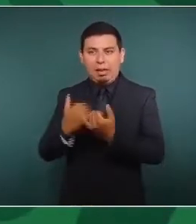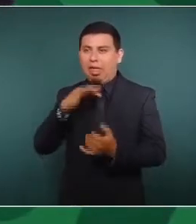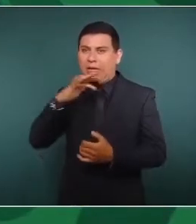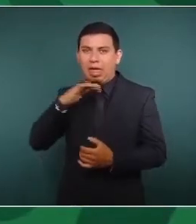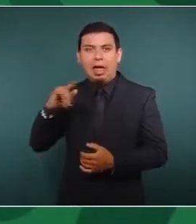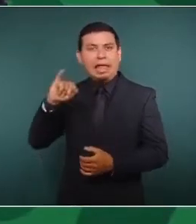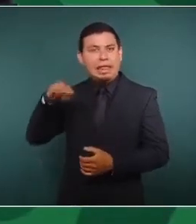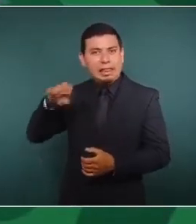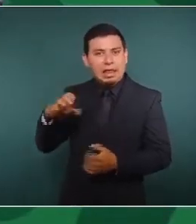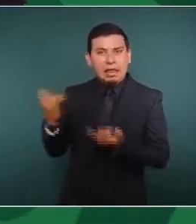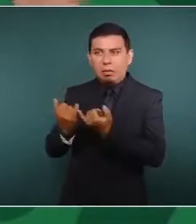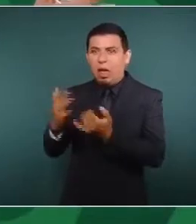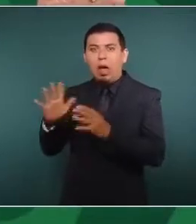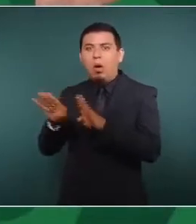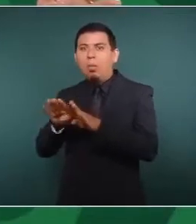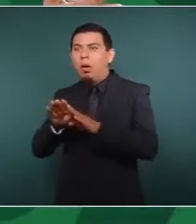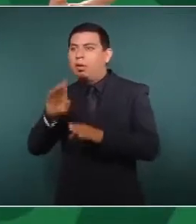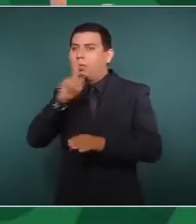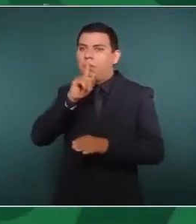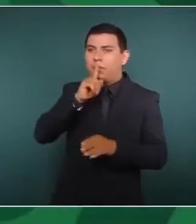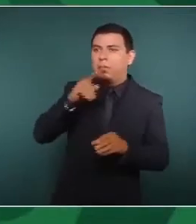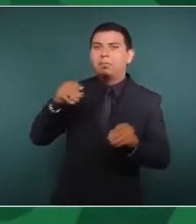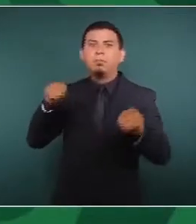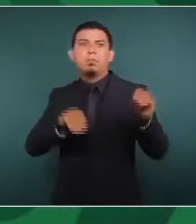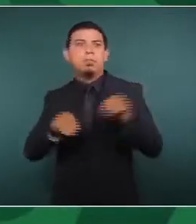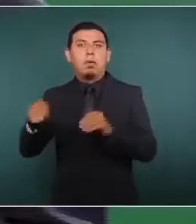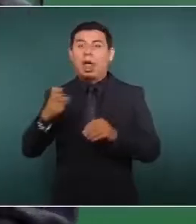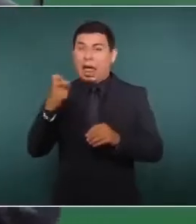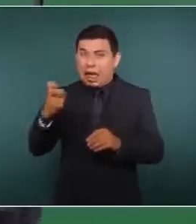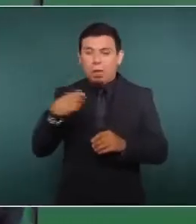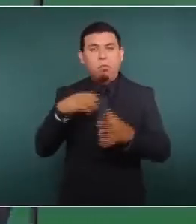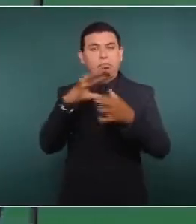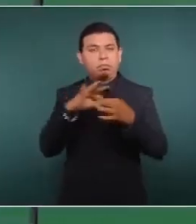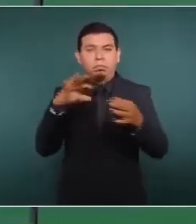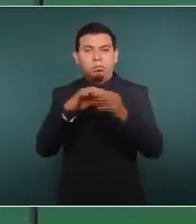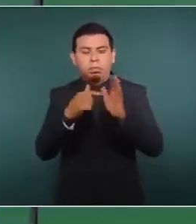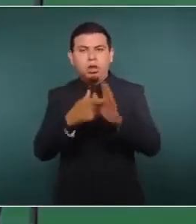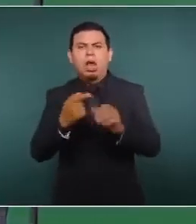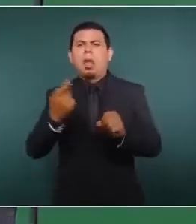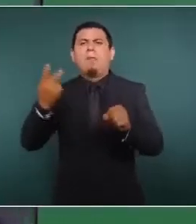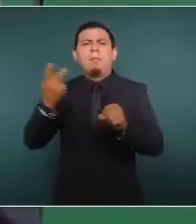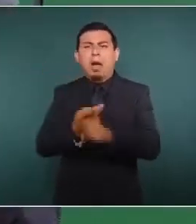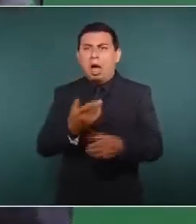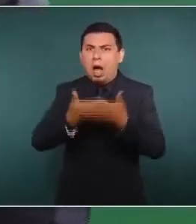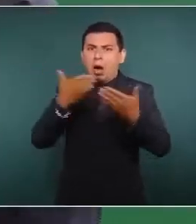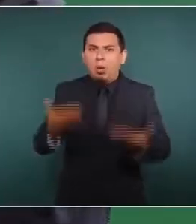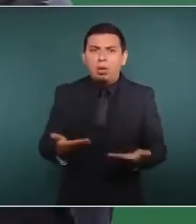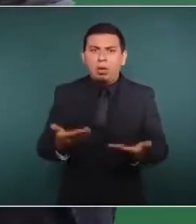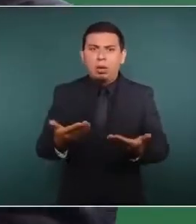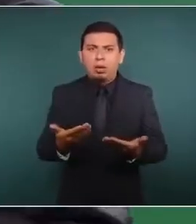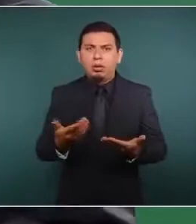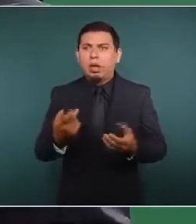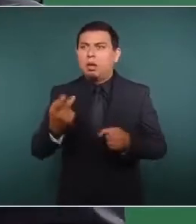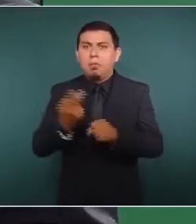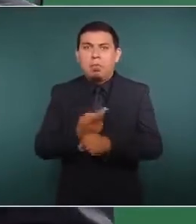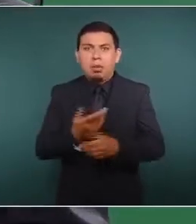Todo esto sirve de contexto para entender la importancia de que